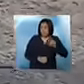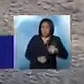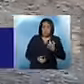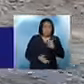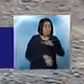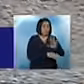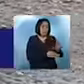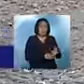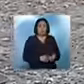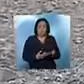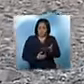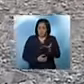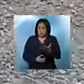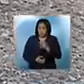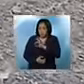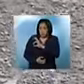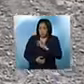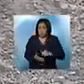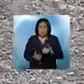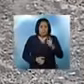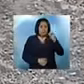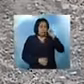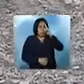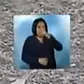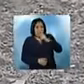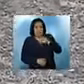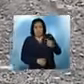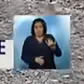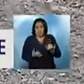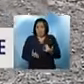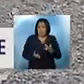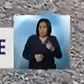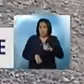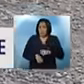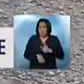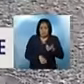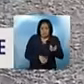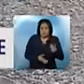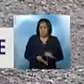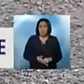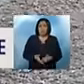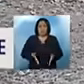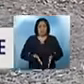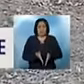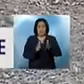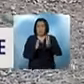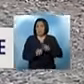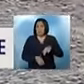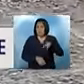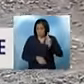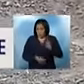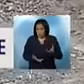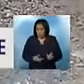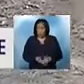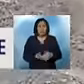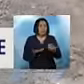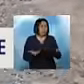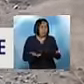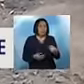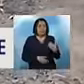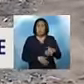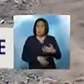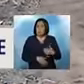tardes, bienvenido a 90 Mediodía. La situación se complica en estos momentos en la Panamericana Norte. Hay